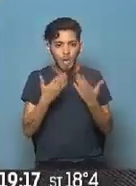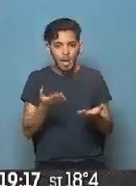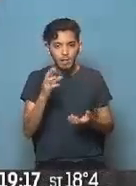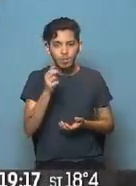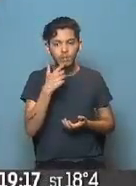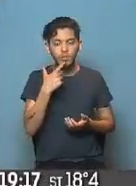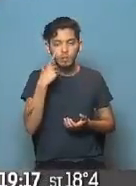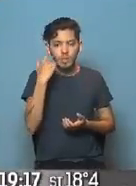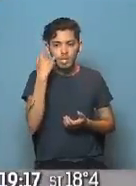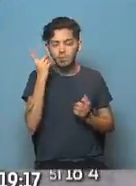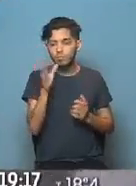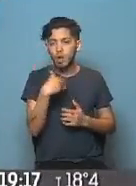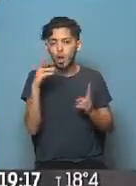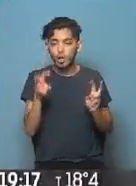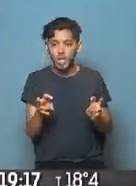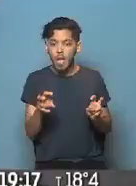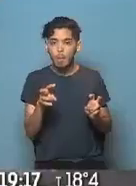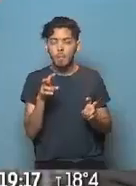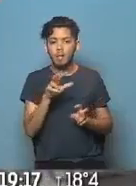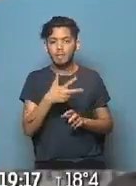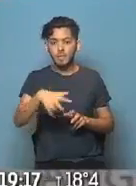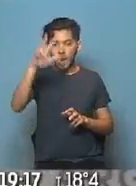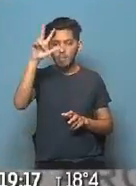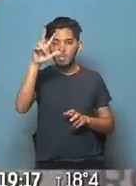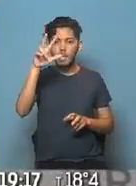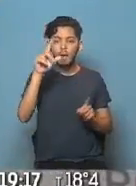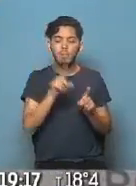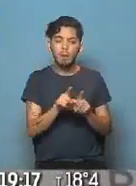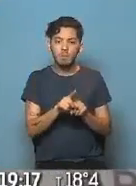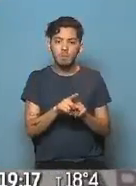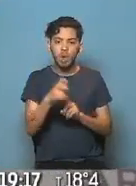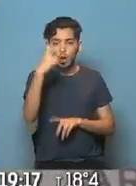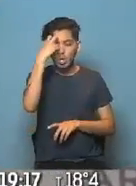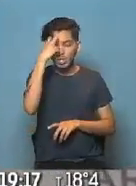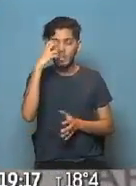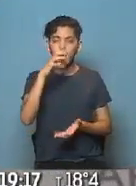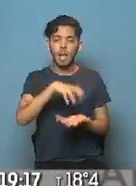Bueno, Daniel, todos los temas aquí en el tercer piso del Congreso Nacional de la Cámara